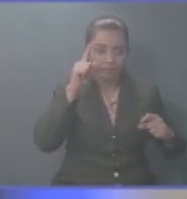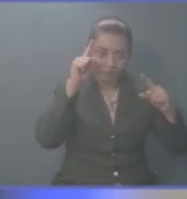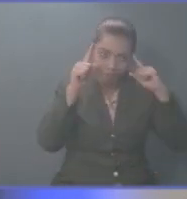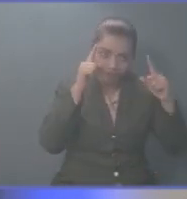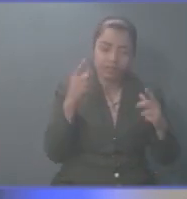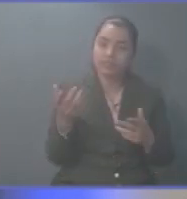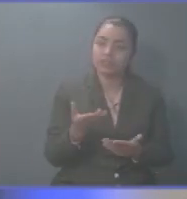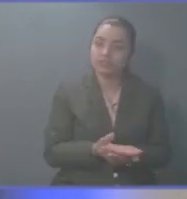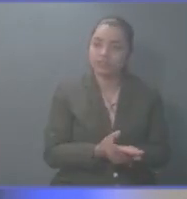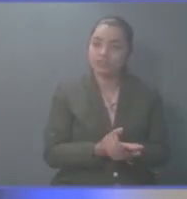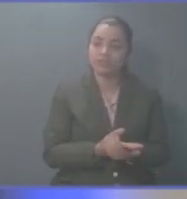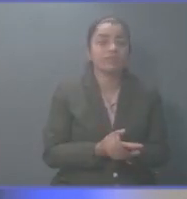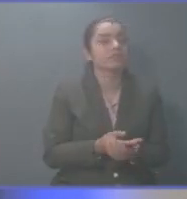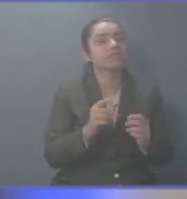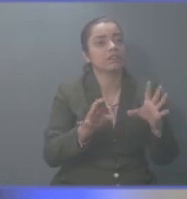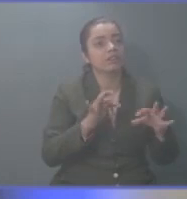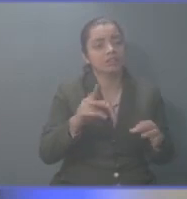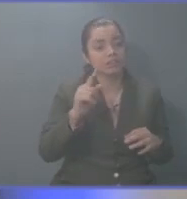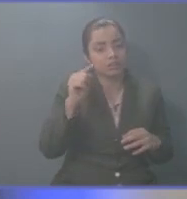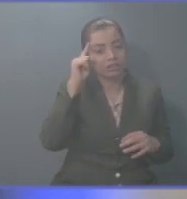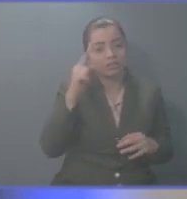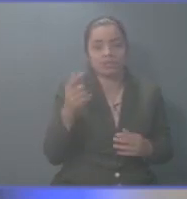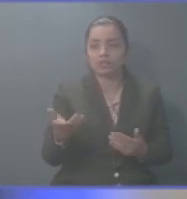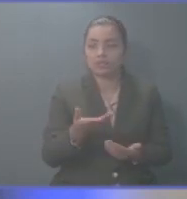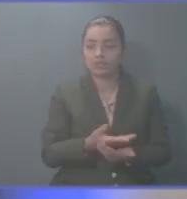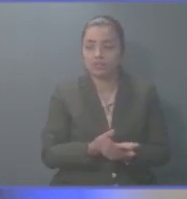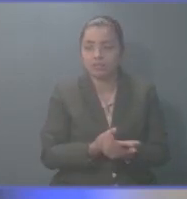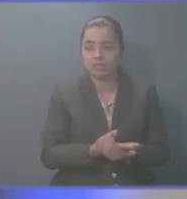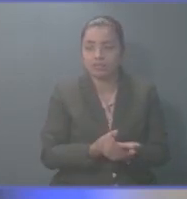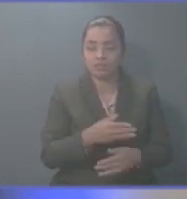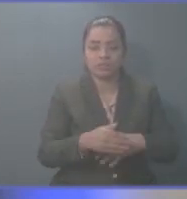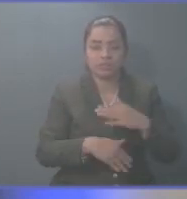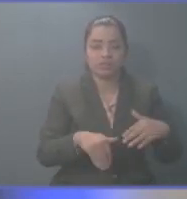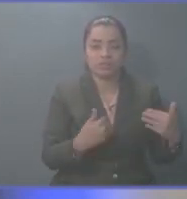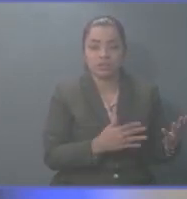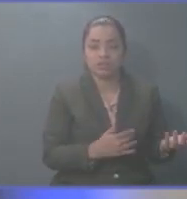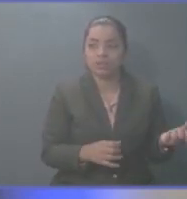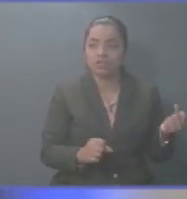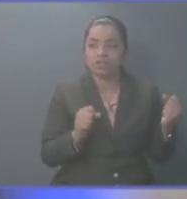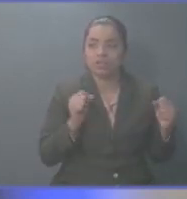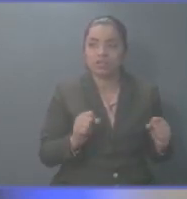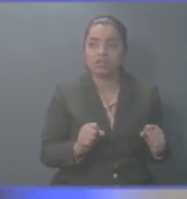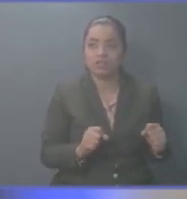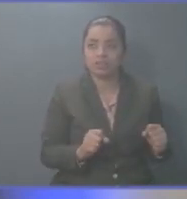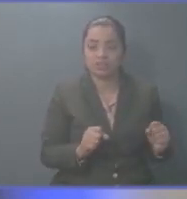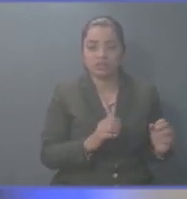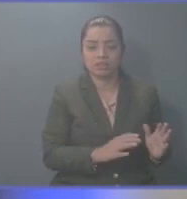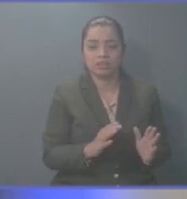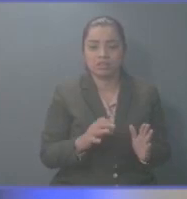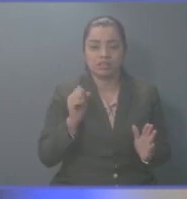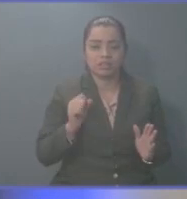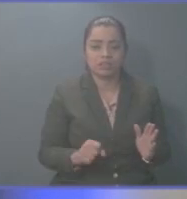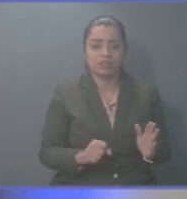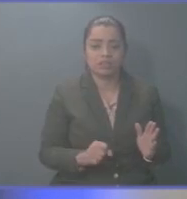hecho anunciaba algunas propuestas que van en el sentido de potabilizar el agua del lago de